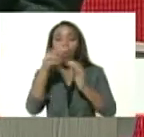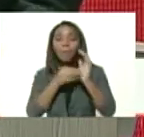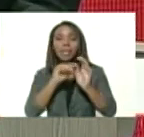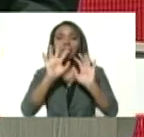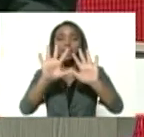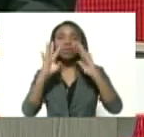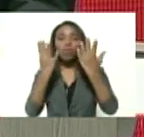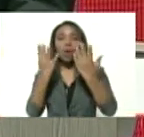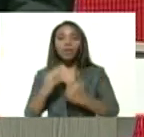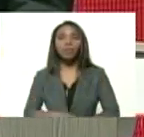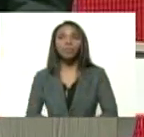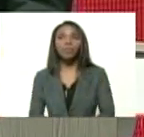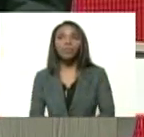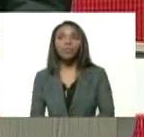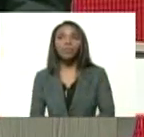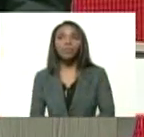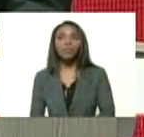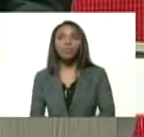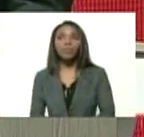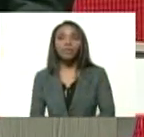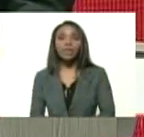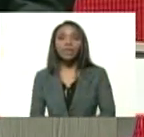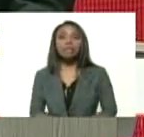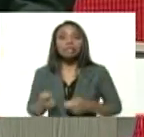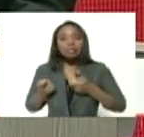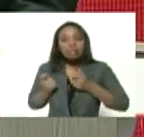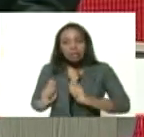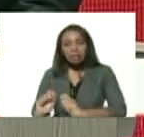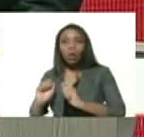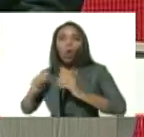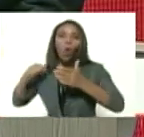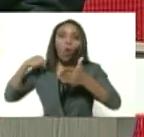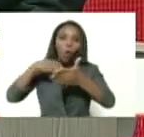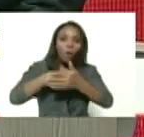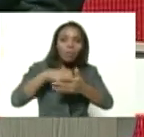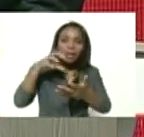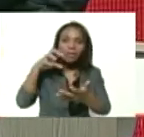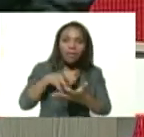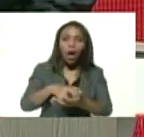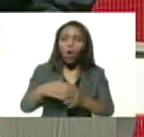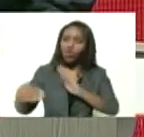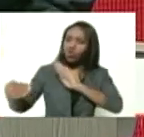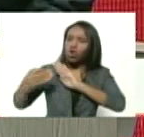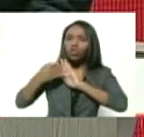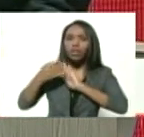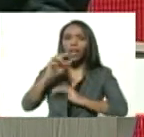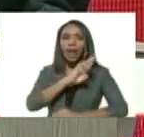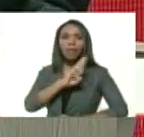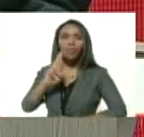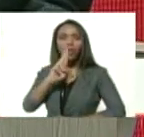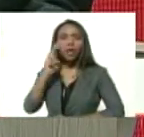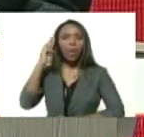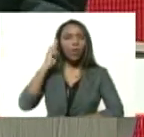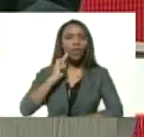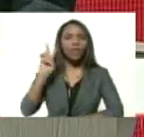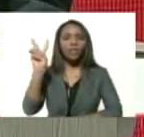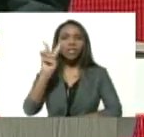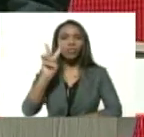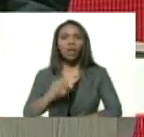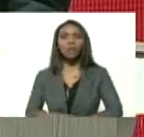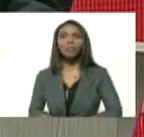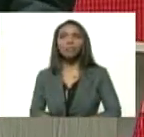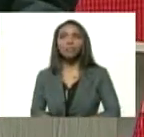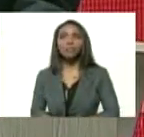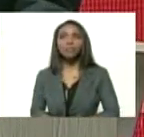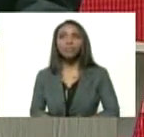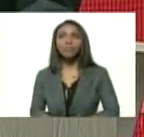2019 se intenta dar un golpe de Estado en contra de la República Bolivariana de Venezuela